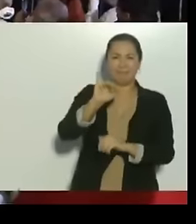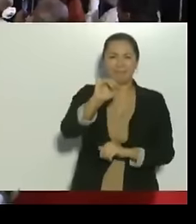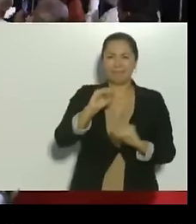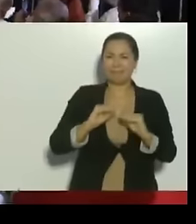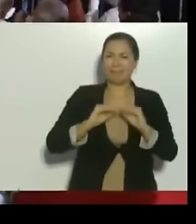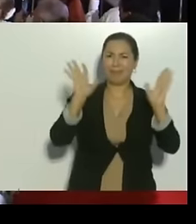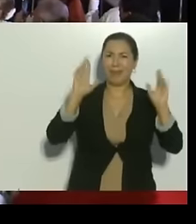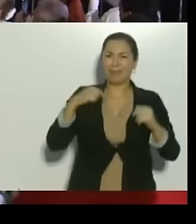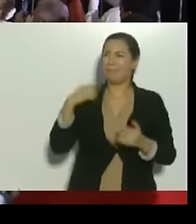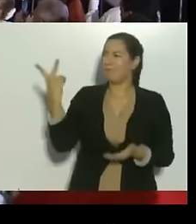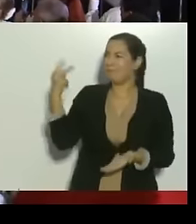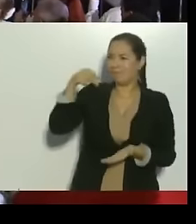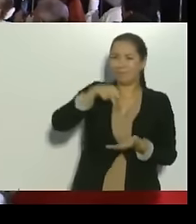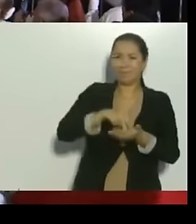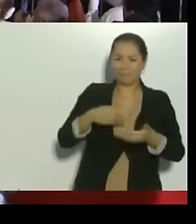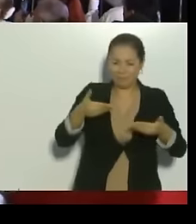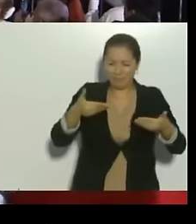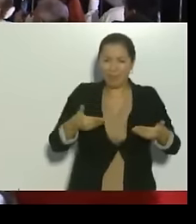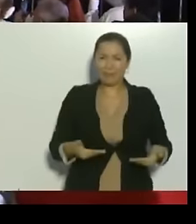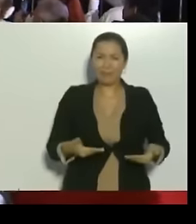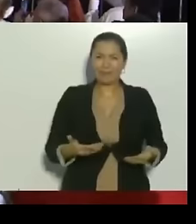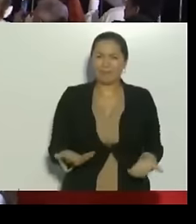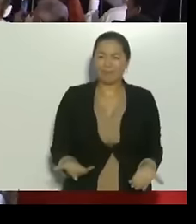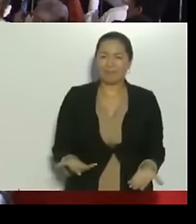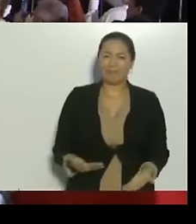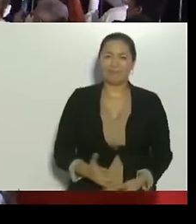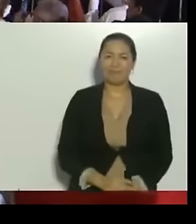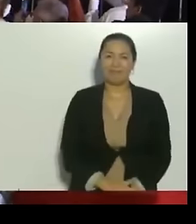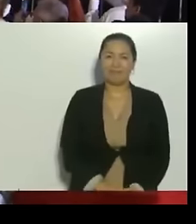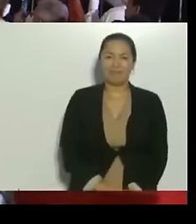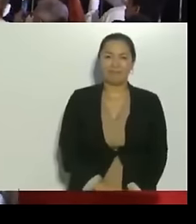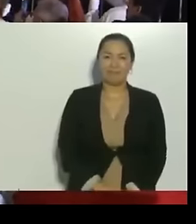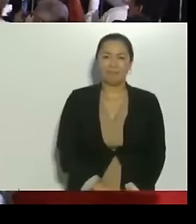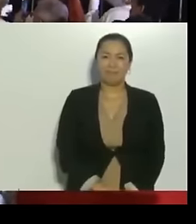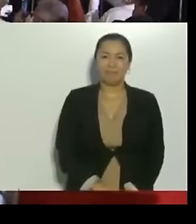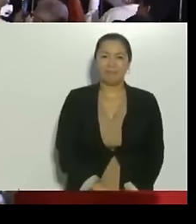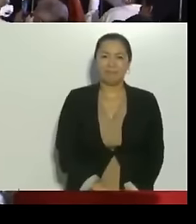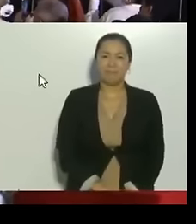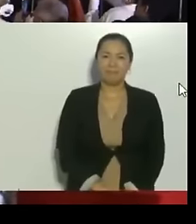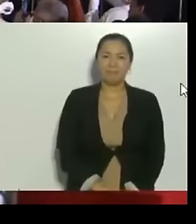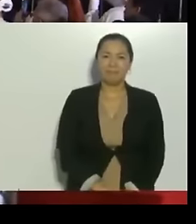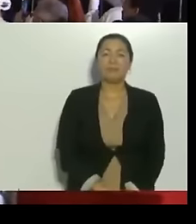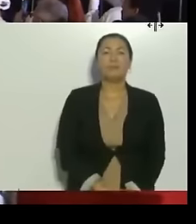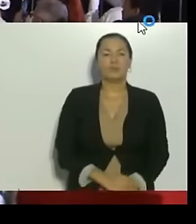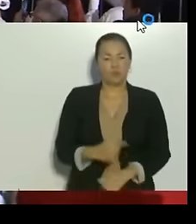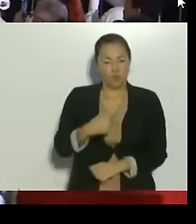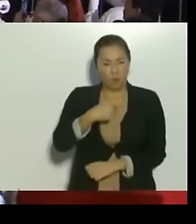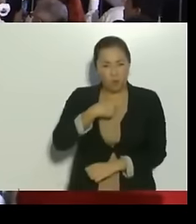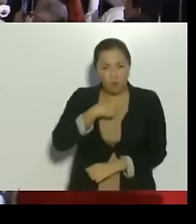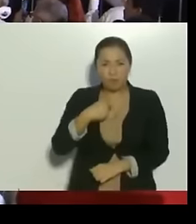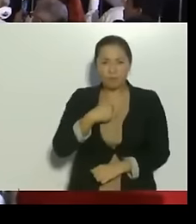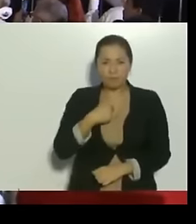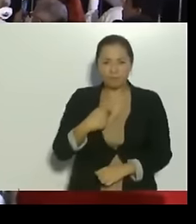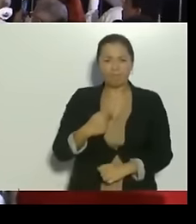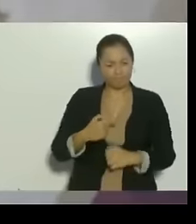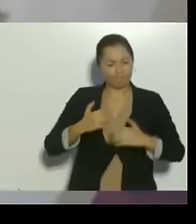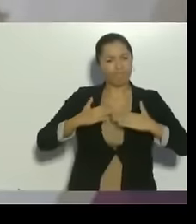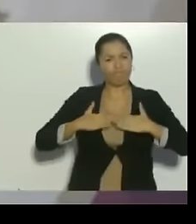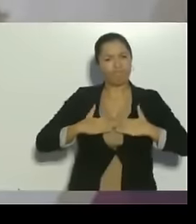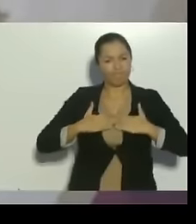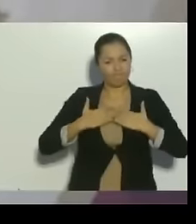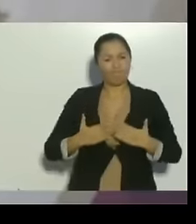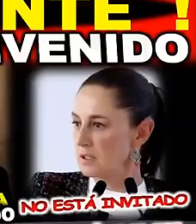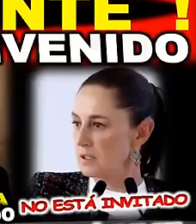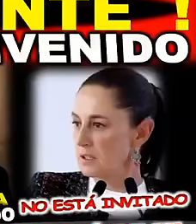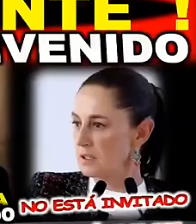seguirnos llamando colonias pero al al al tener esa palabra como un eufemismo realmente comunidad histórica en